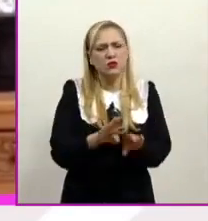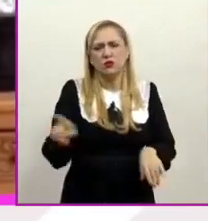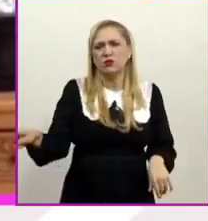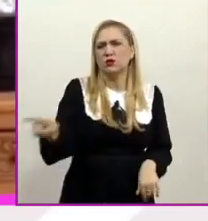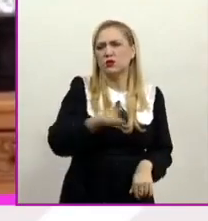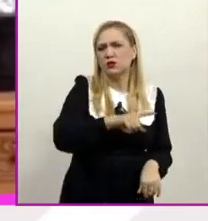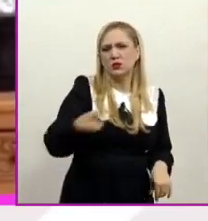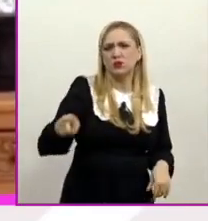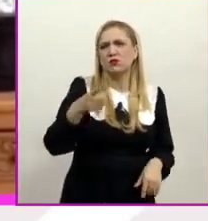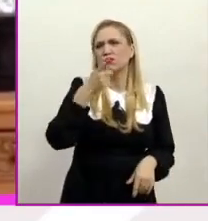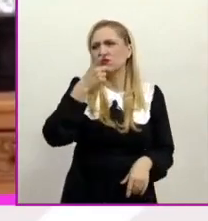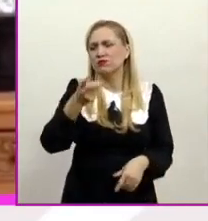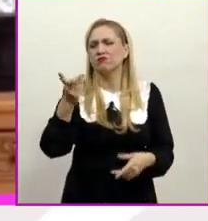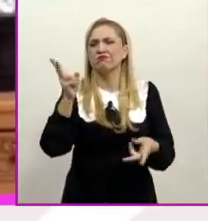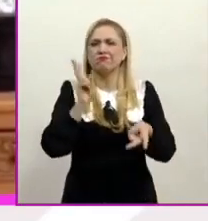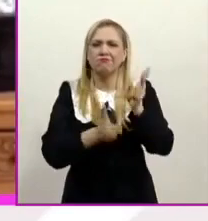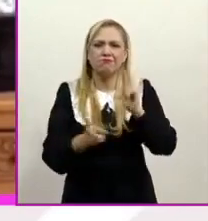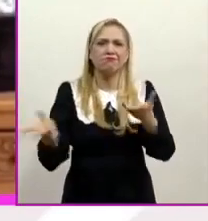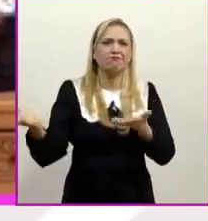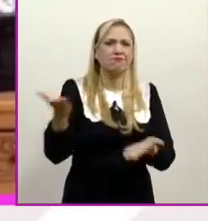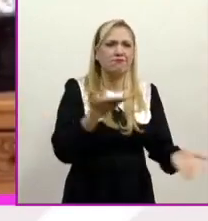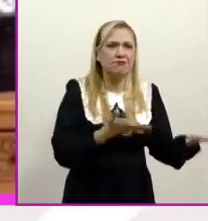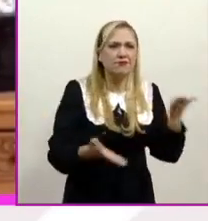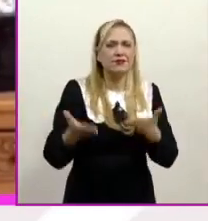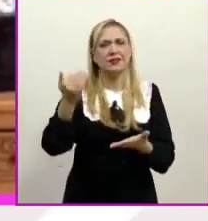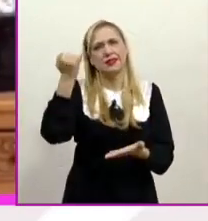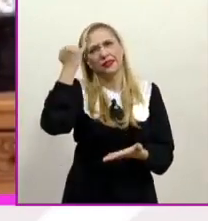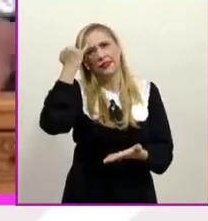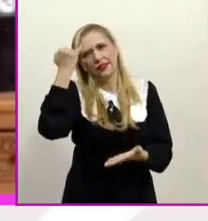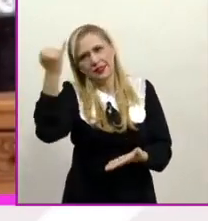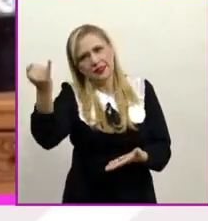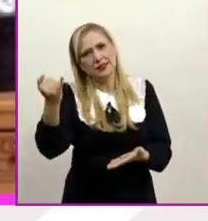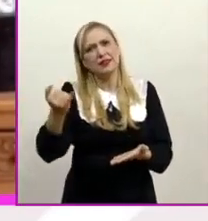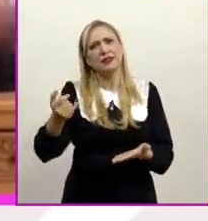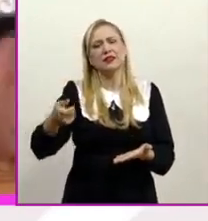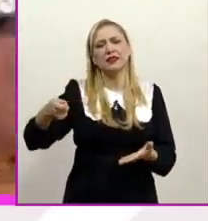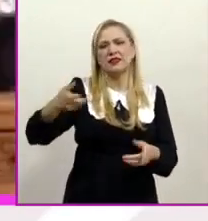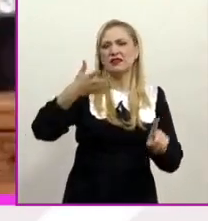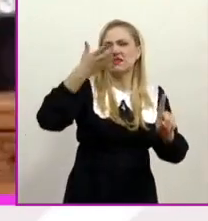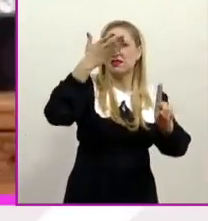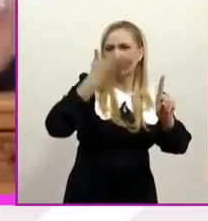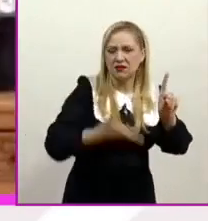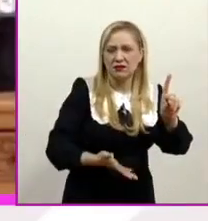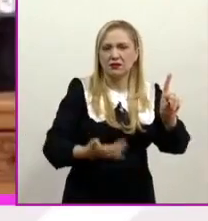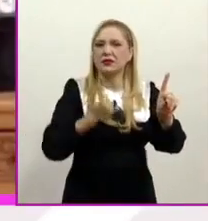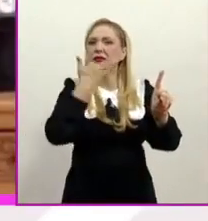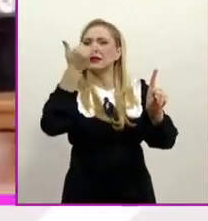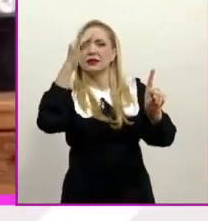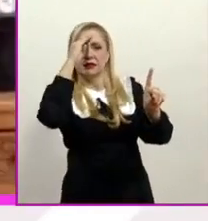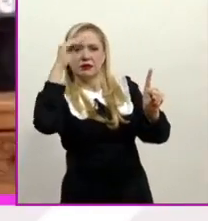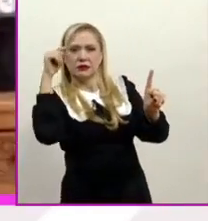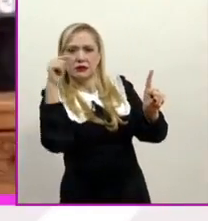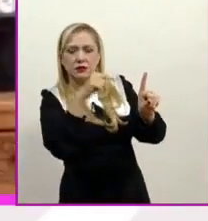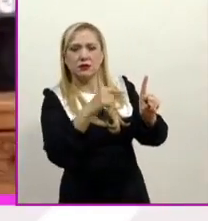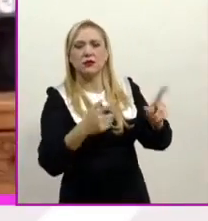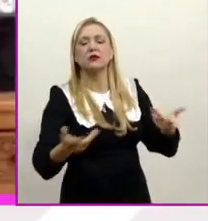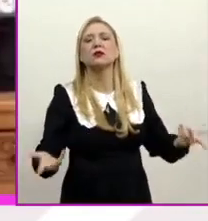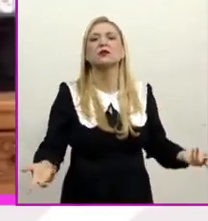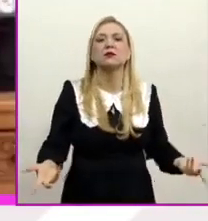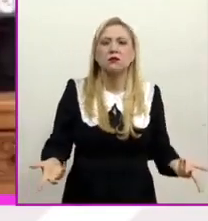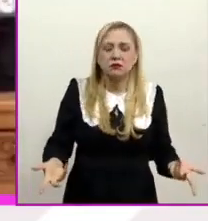que contamos parten de la idea o de los estereotipos o de los prejuicios que tendrían que